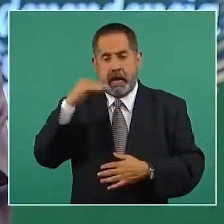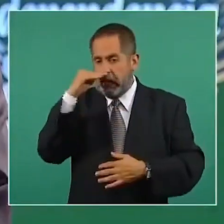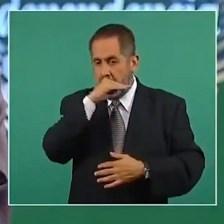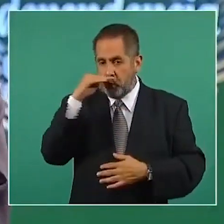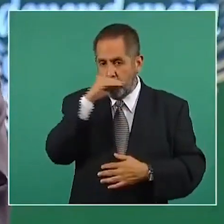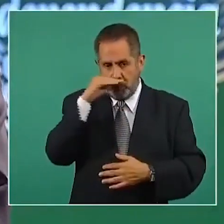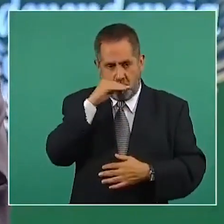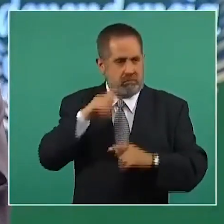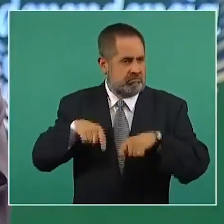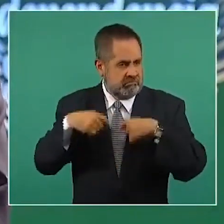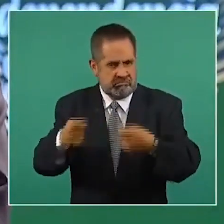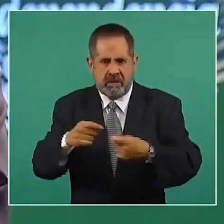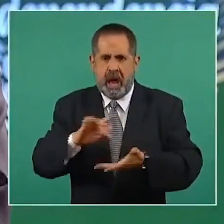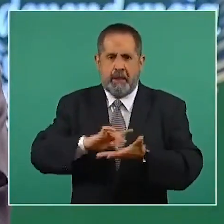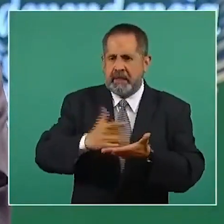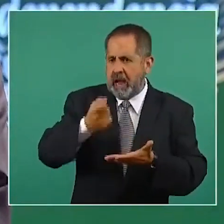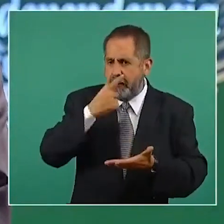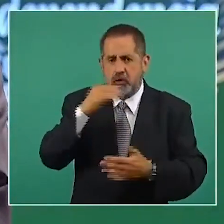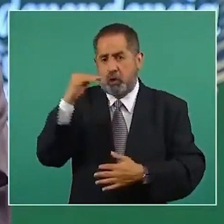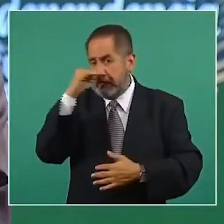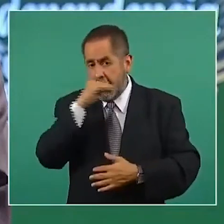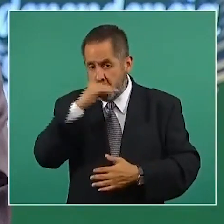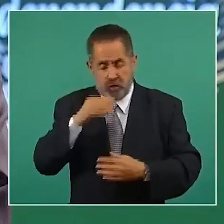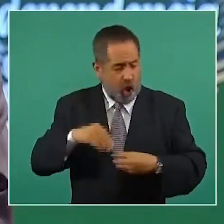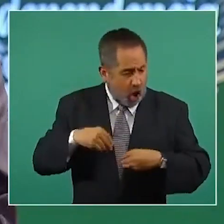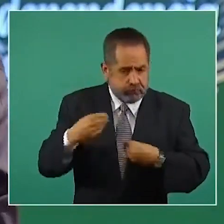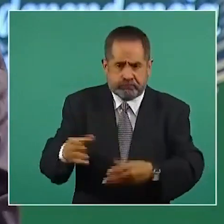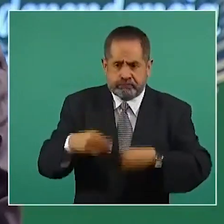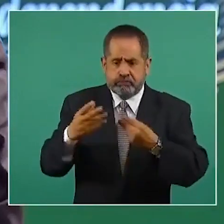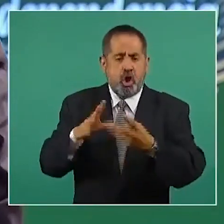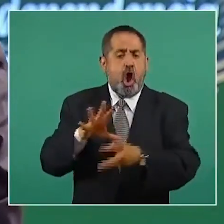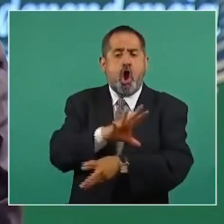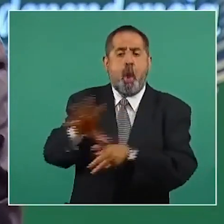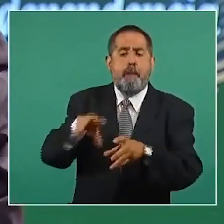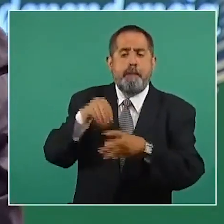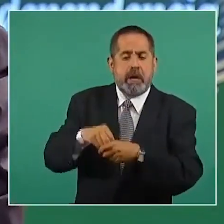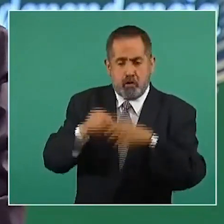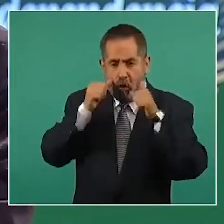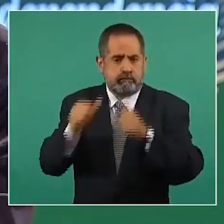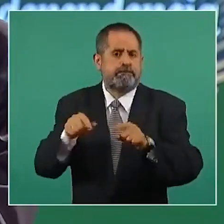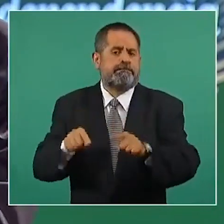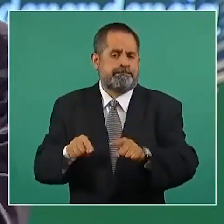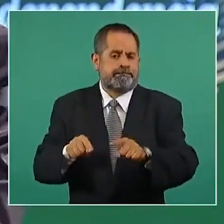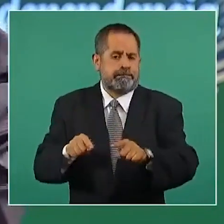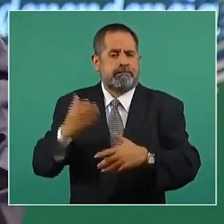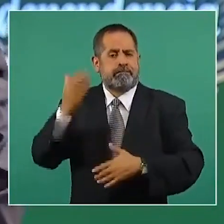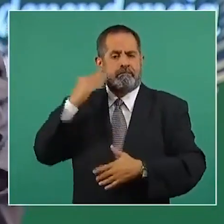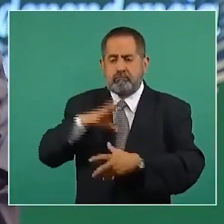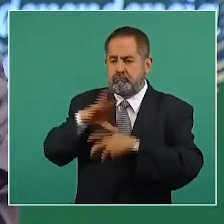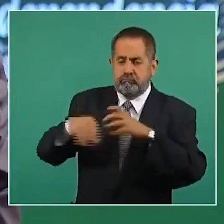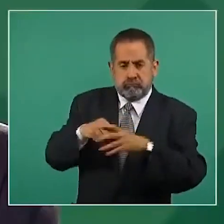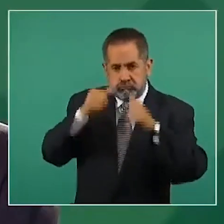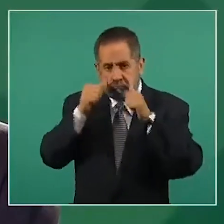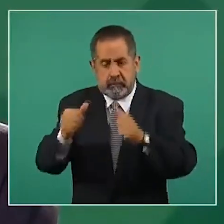permita tener servicios médicos y medicamentos gratuitos en un modelo integral, que hemos mencionado en otras ocasiones. El modelo es el